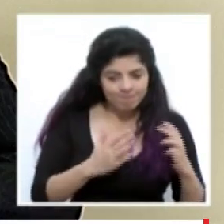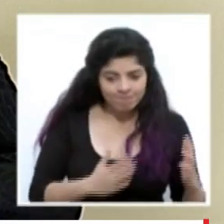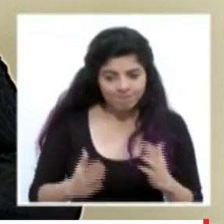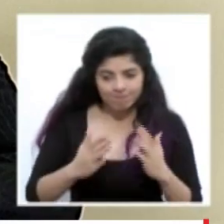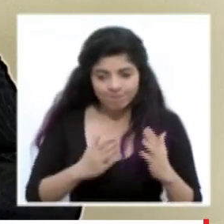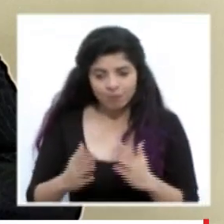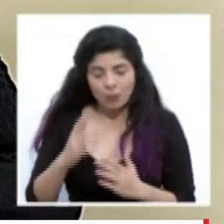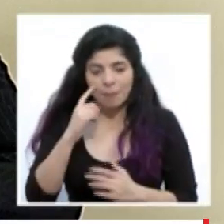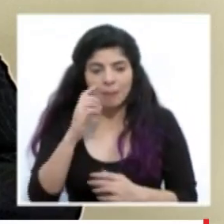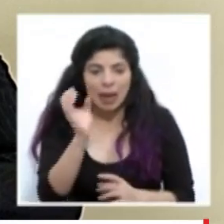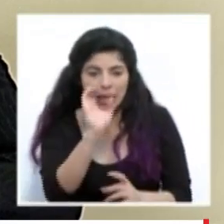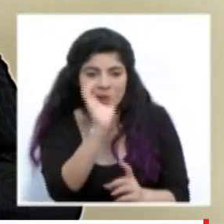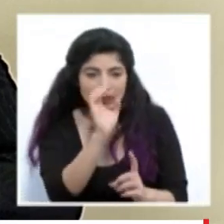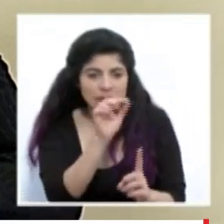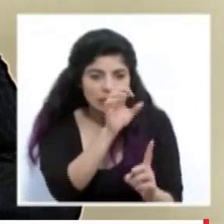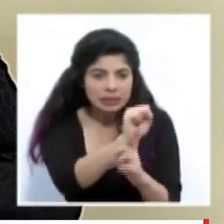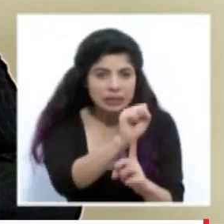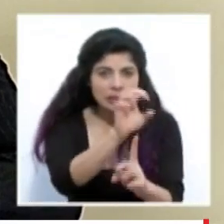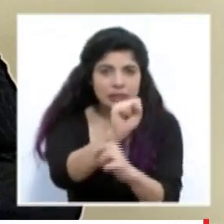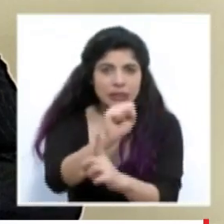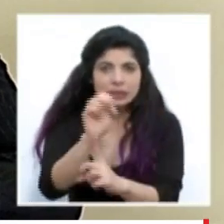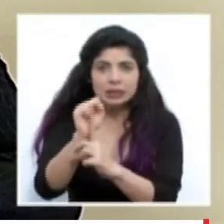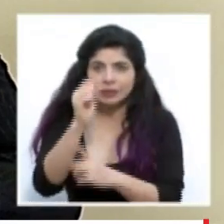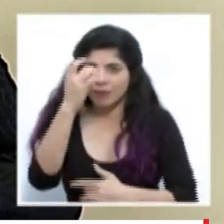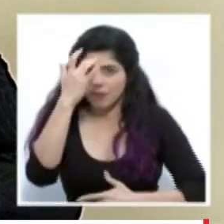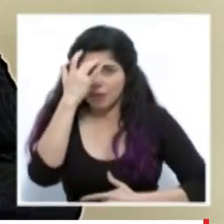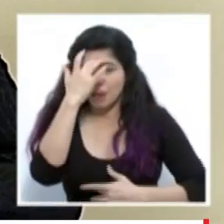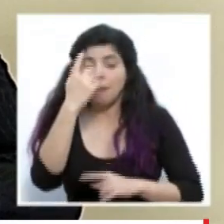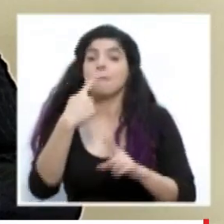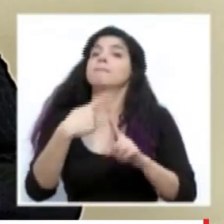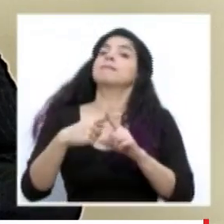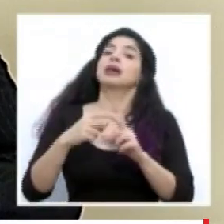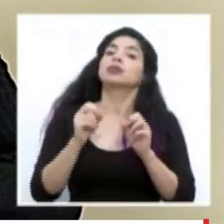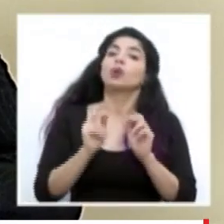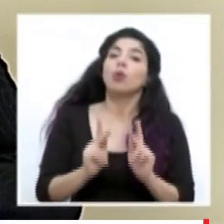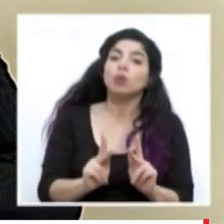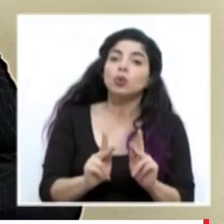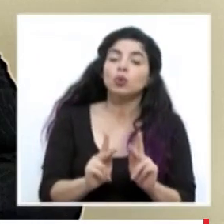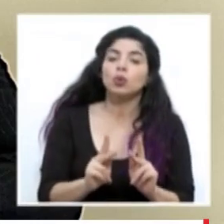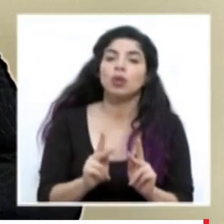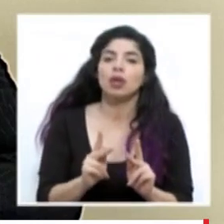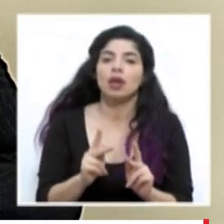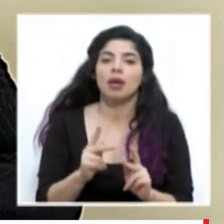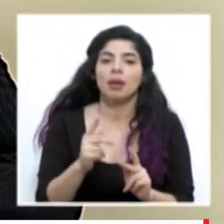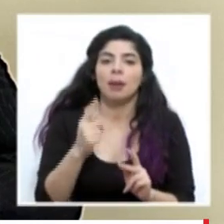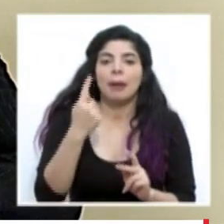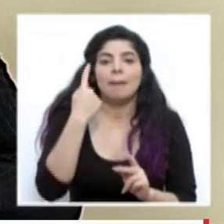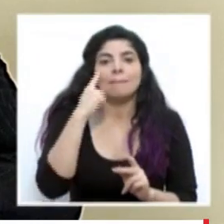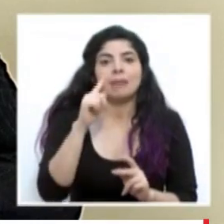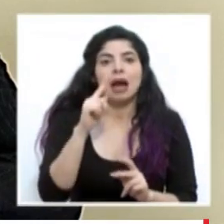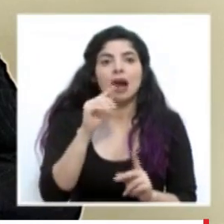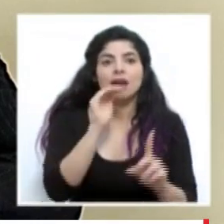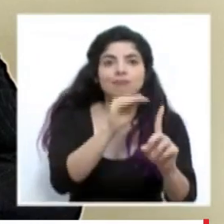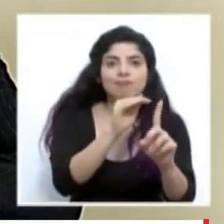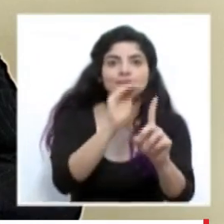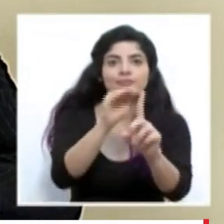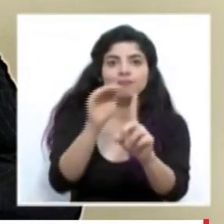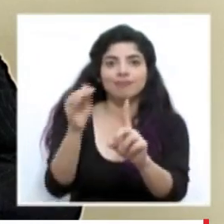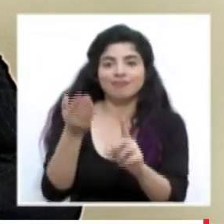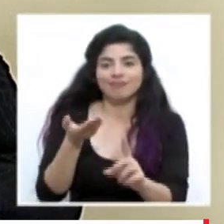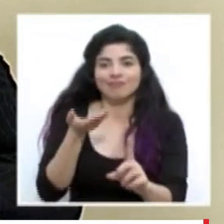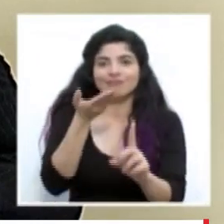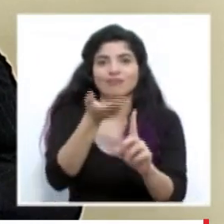de recuperación de la trazabilidad de los casos y la oportunidad en la notificación de las